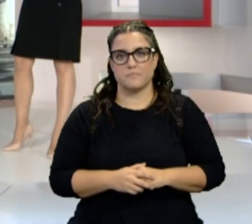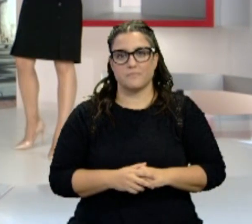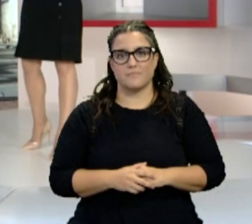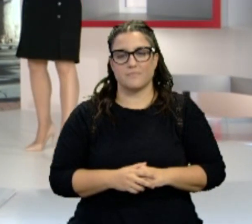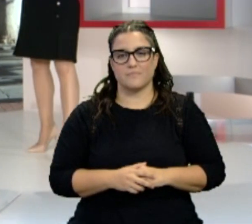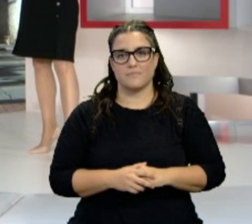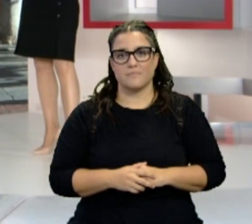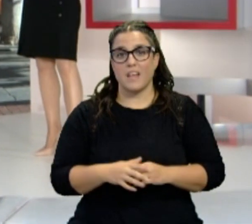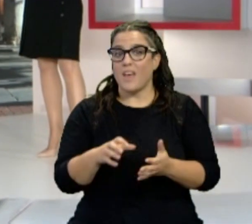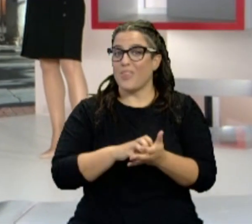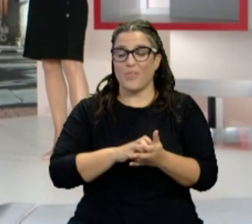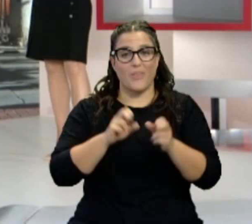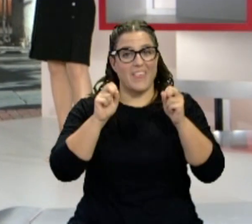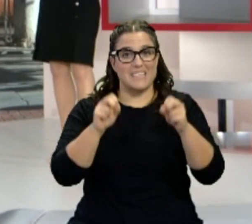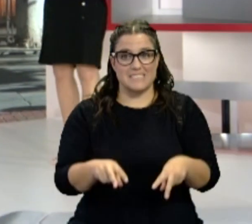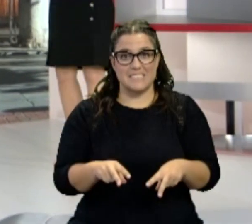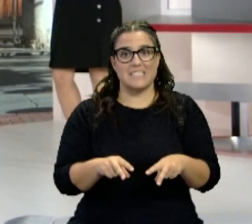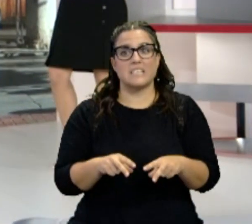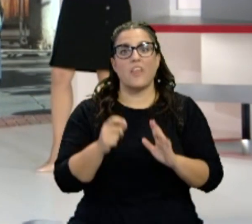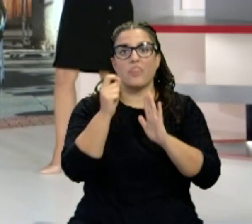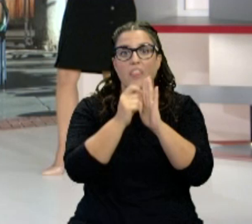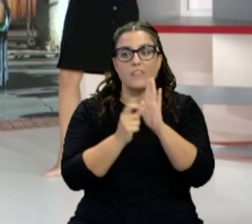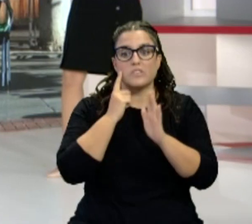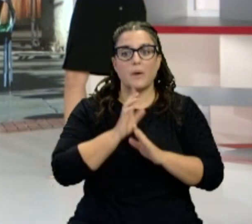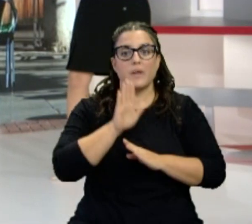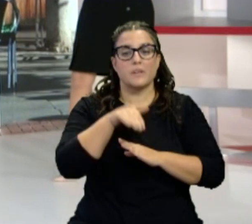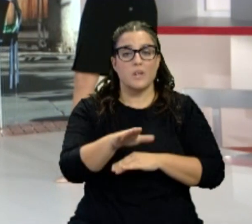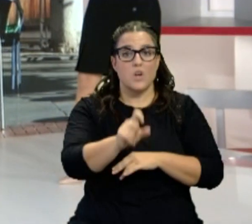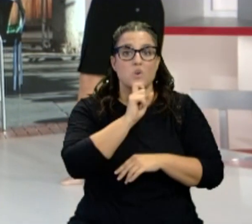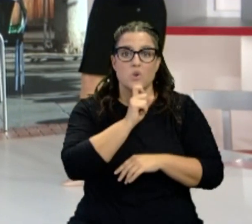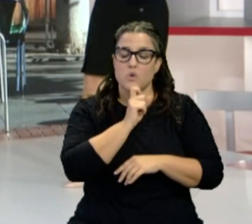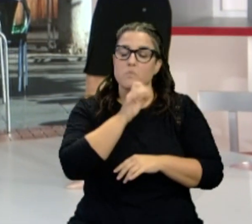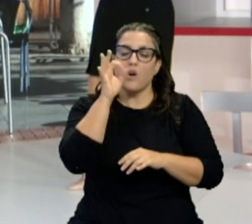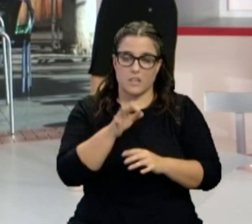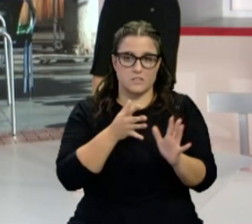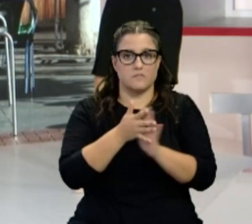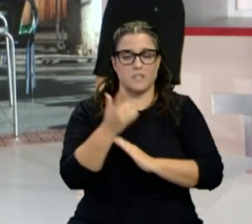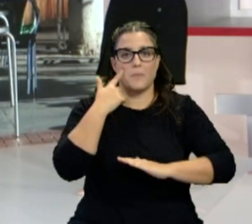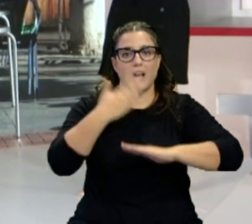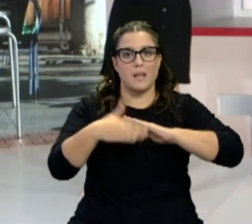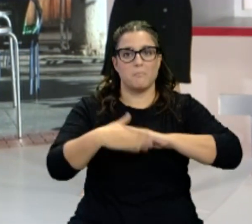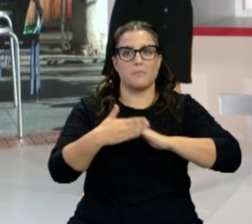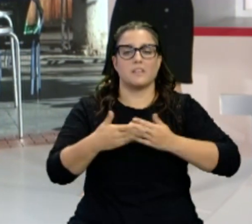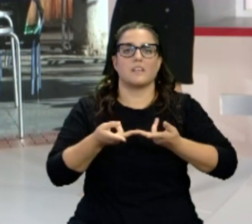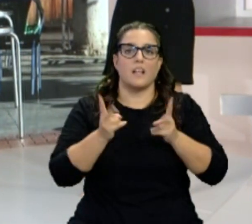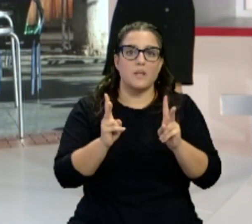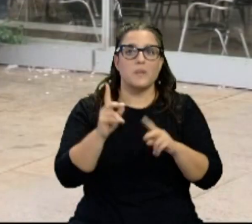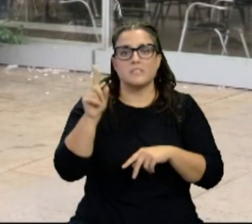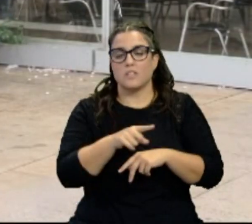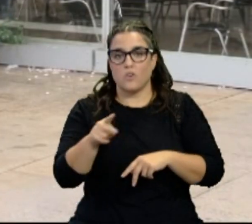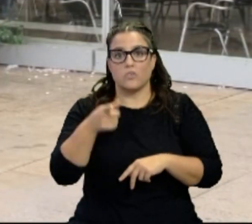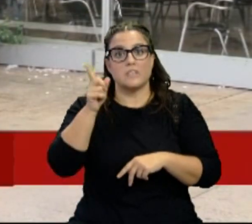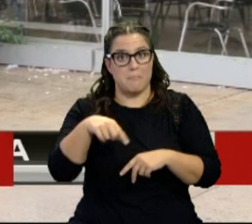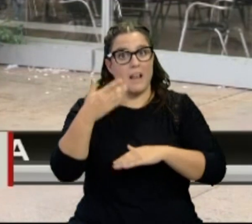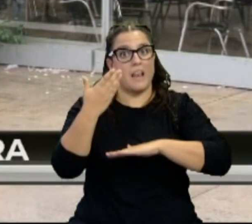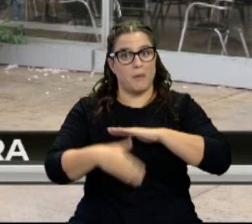Bueno, sin duda alguna, como decimos, la evolución de los datos será determinante a la hora de levantar restricciones que también afectan a la hostelería.